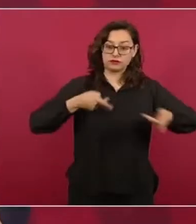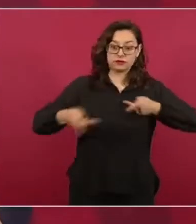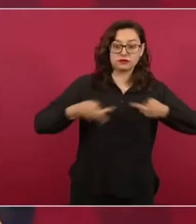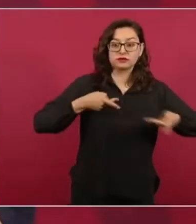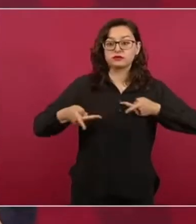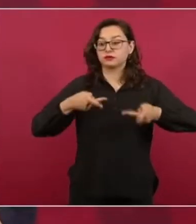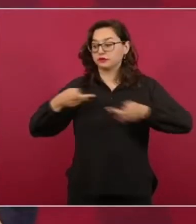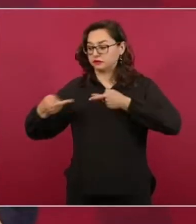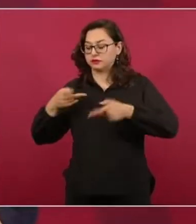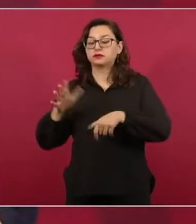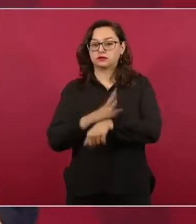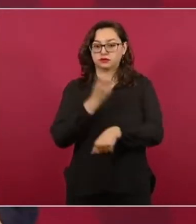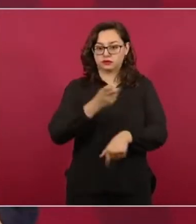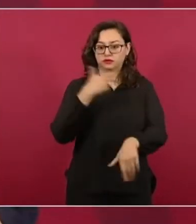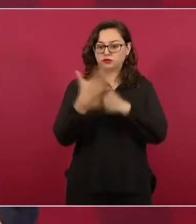está afectando.